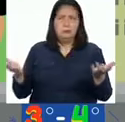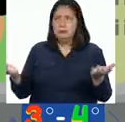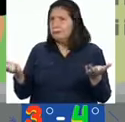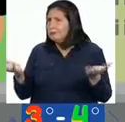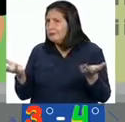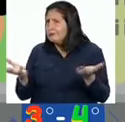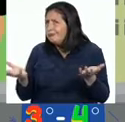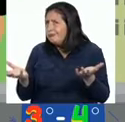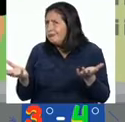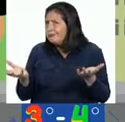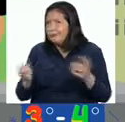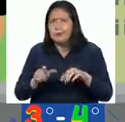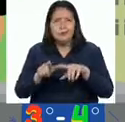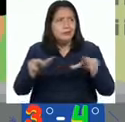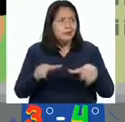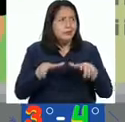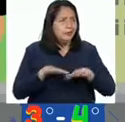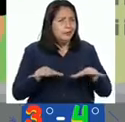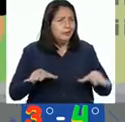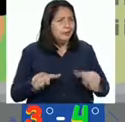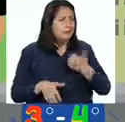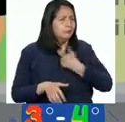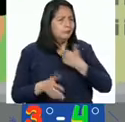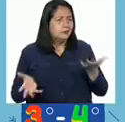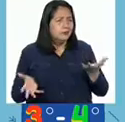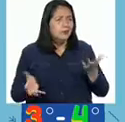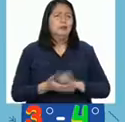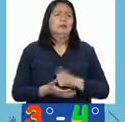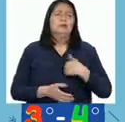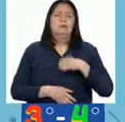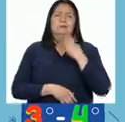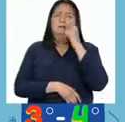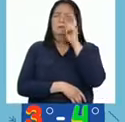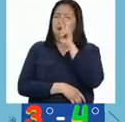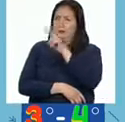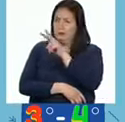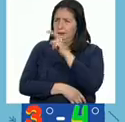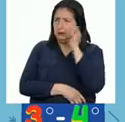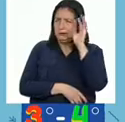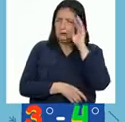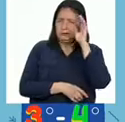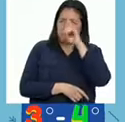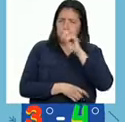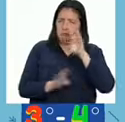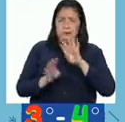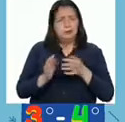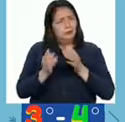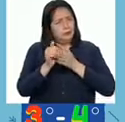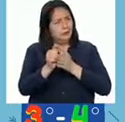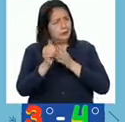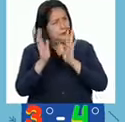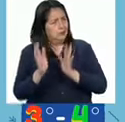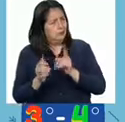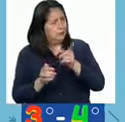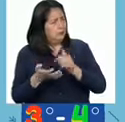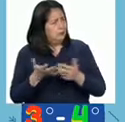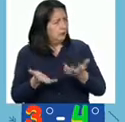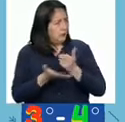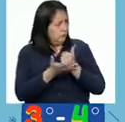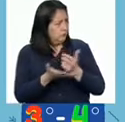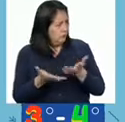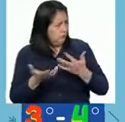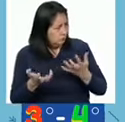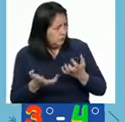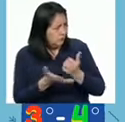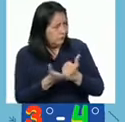entonces el espacio personal? Al observar su rostro de preocupación, la guía turística le ofrece su ayuda a